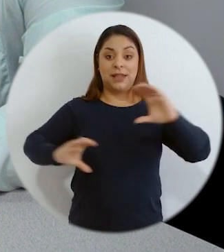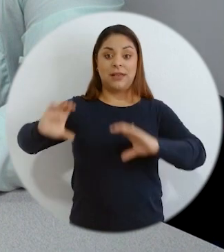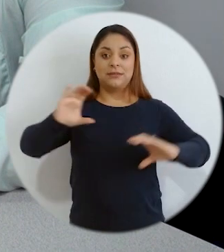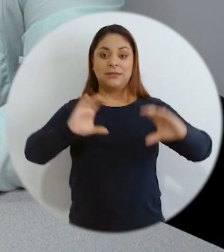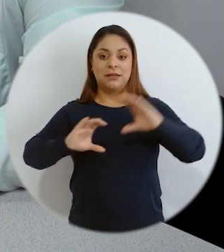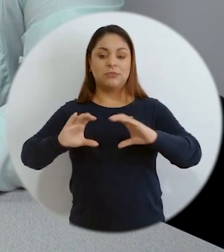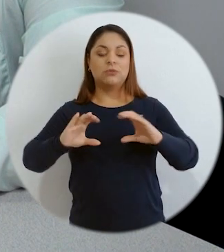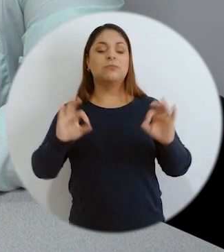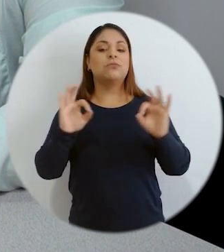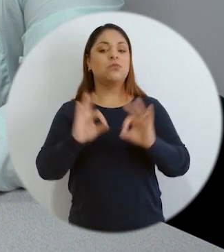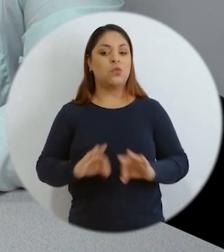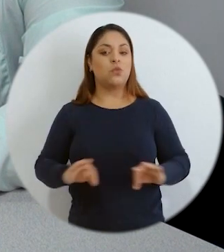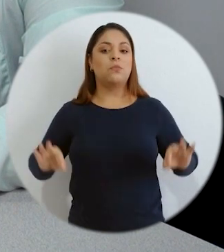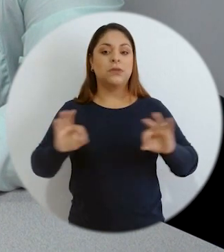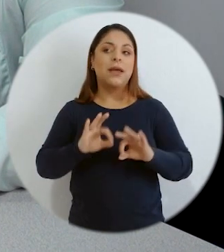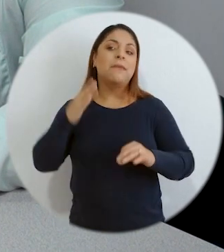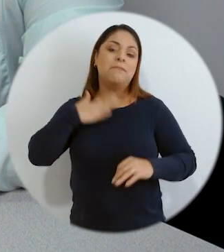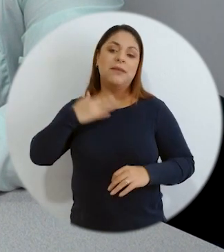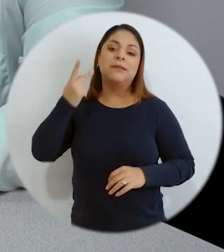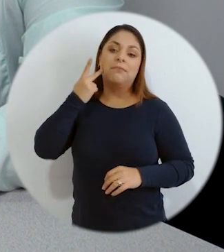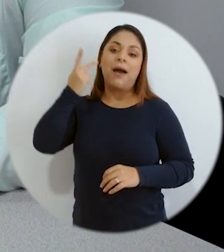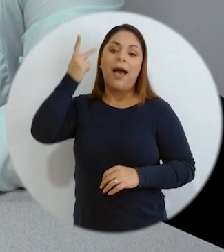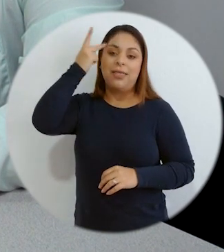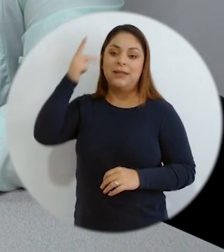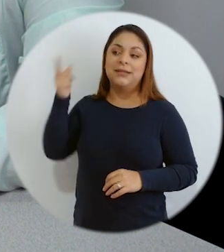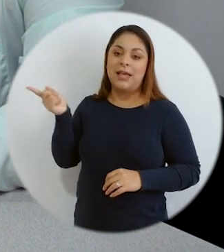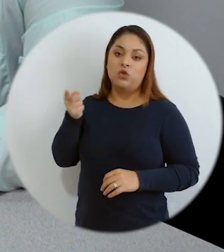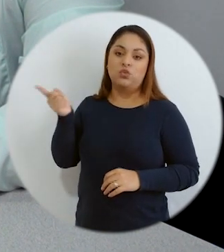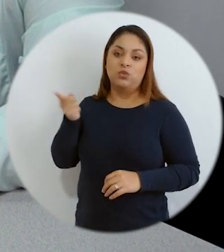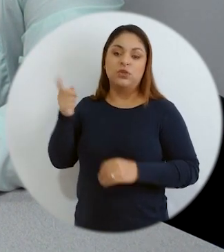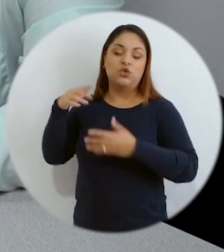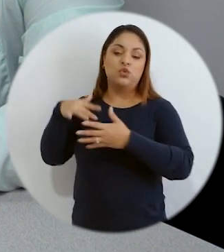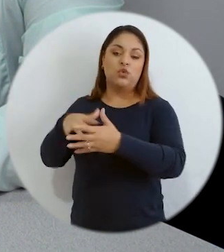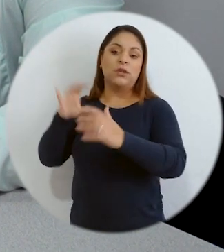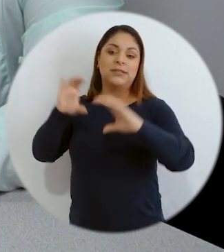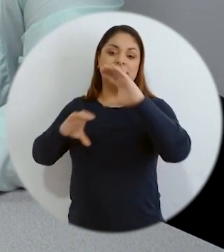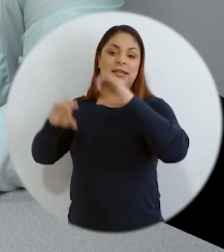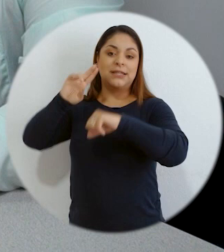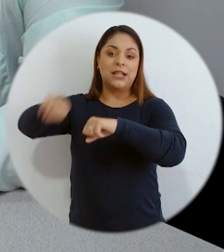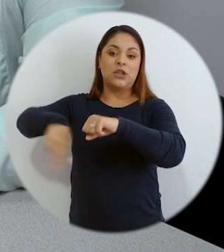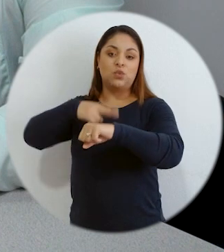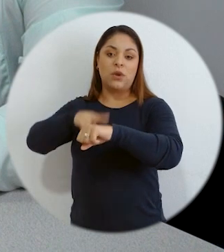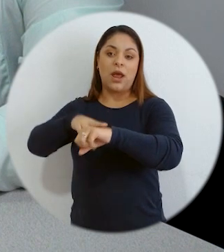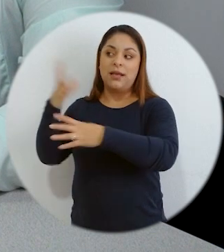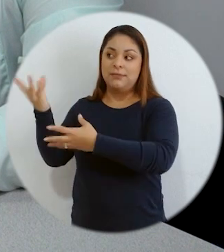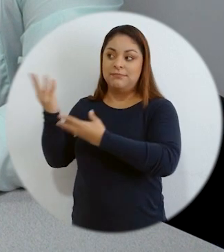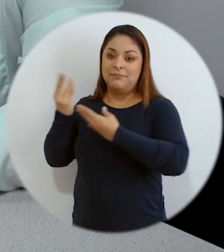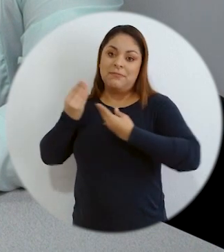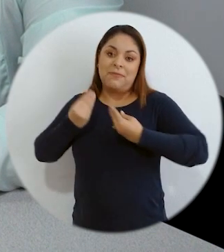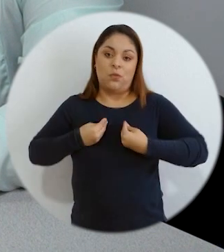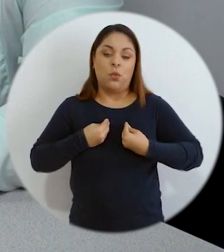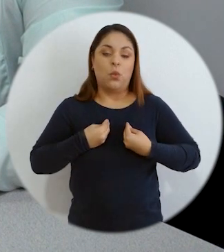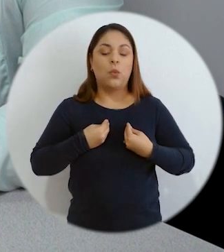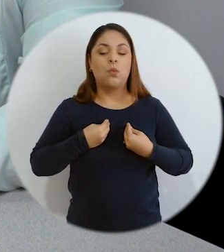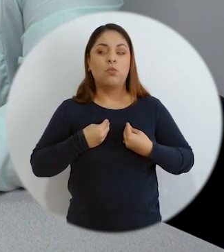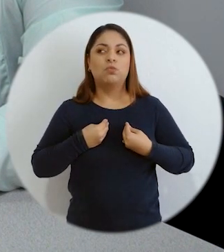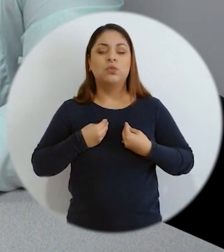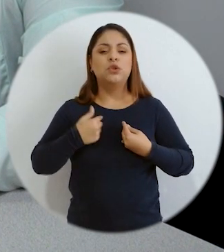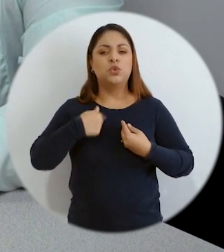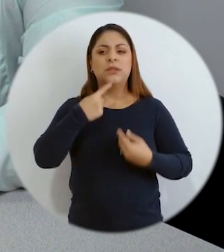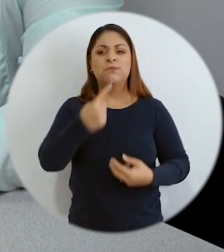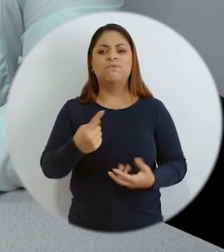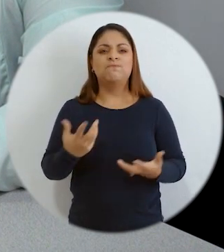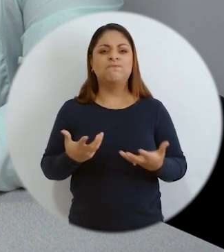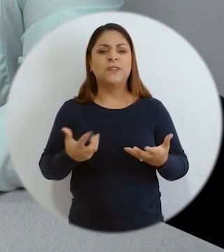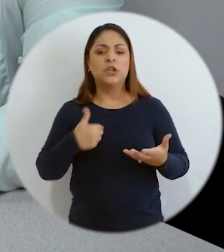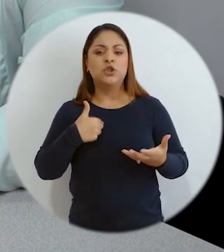la ciencia es una herramienta muy importante. Eso lo heredé más de mis padres, que eran del ámbito de las ciencias naturales. Sí. Y dije, no, yo quiero